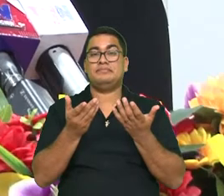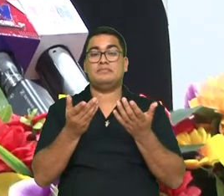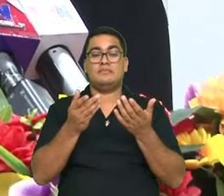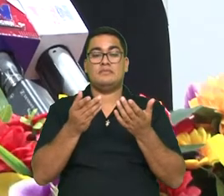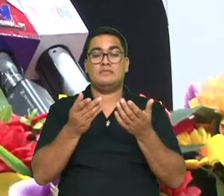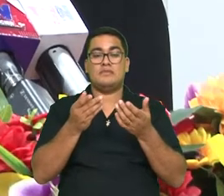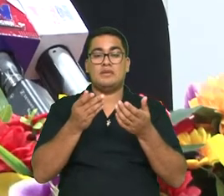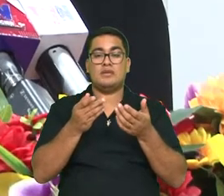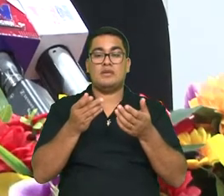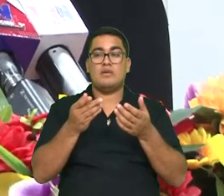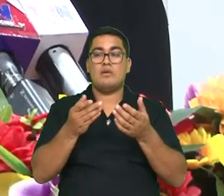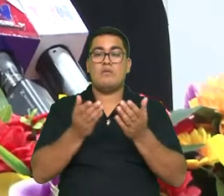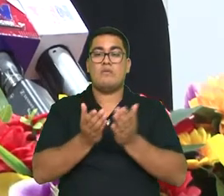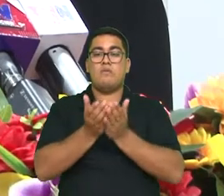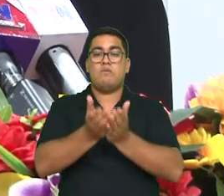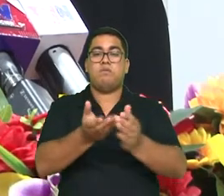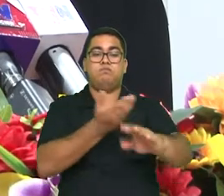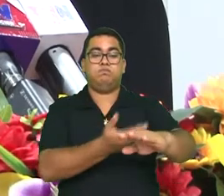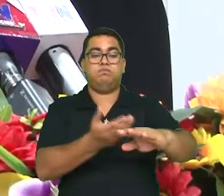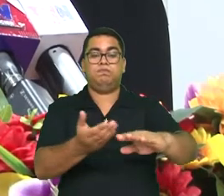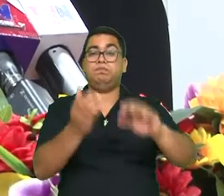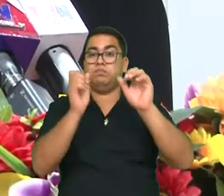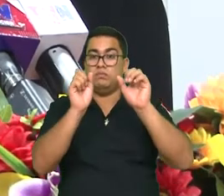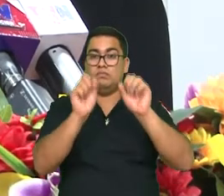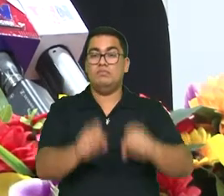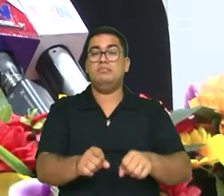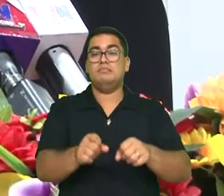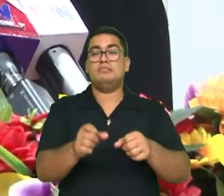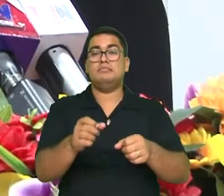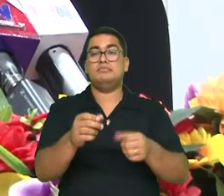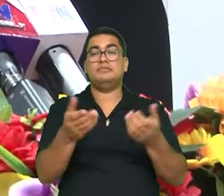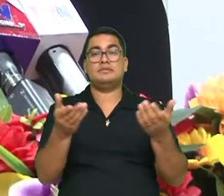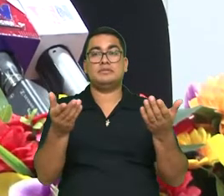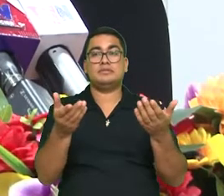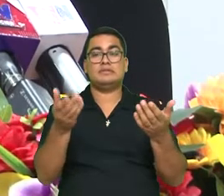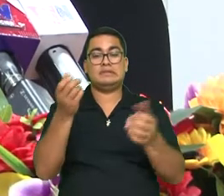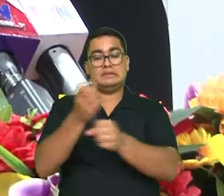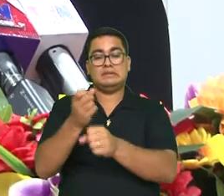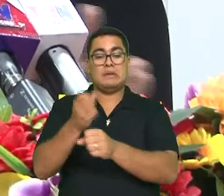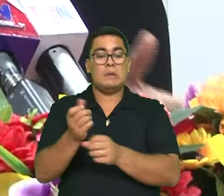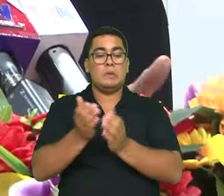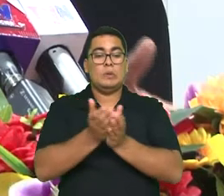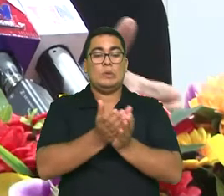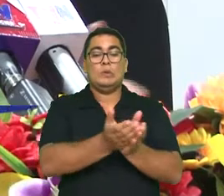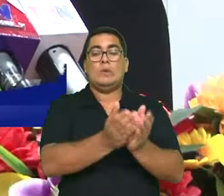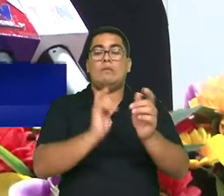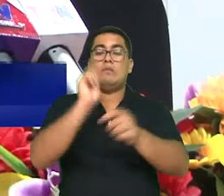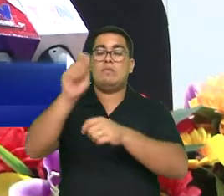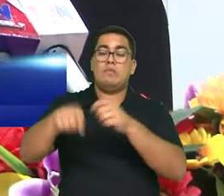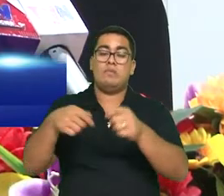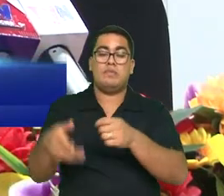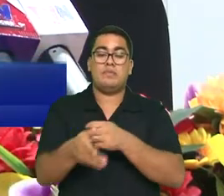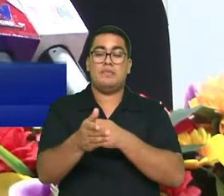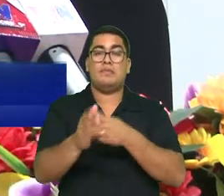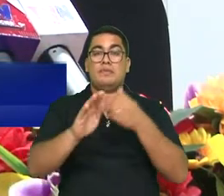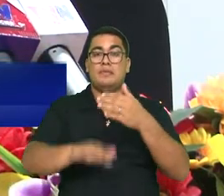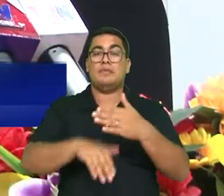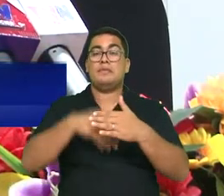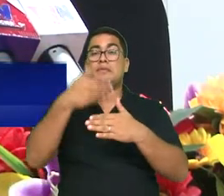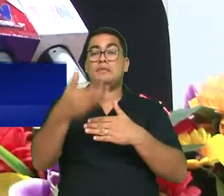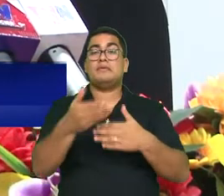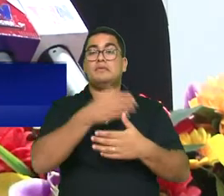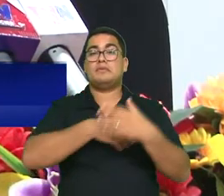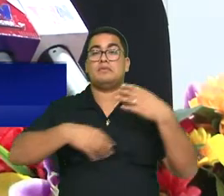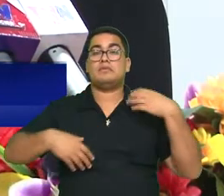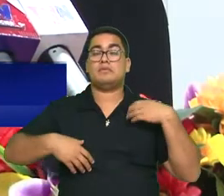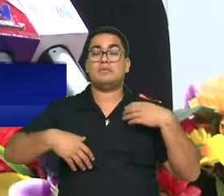reparar este muelle para que puedan operar los pescadores, y posteriormente el compañero presidente